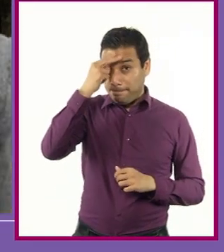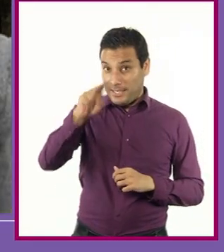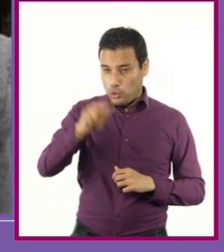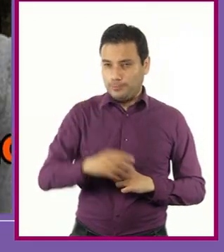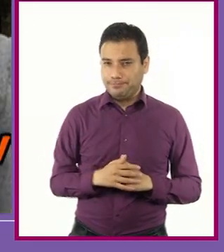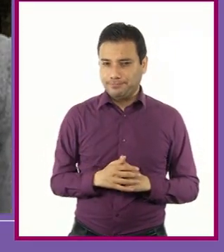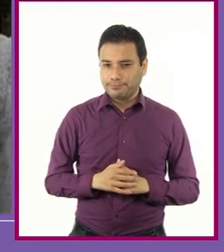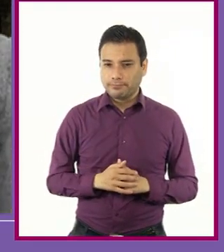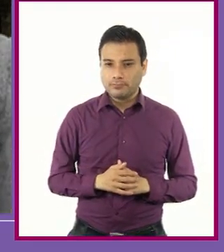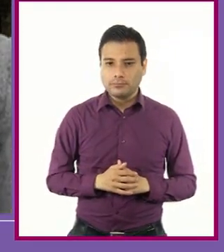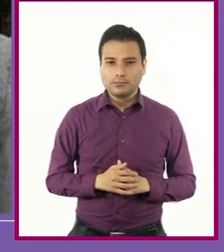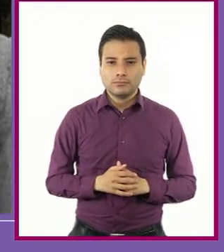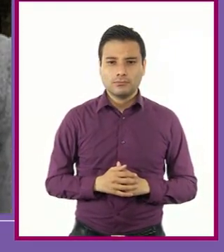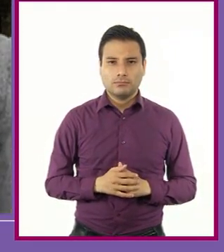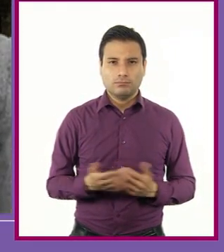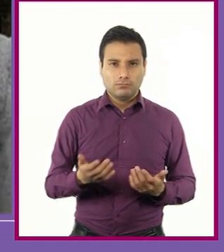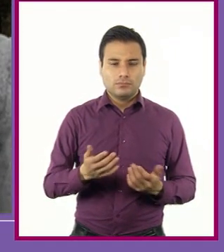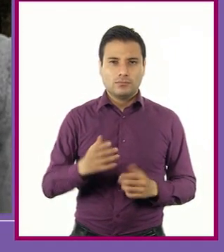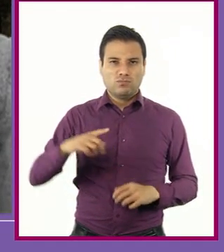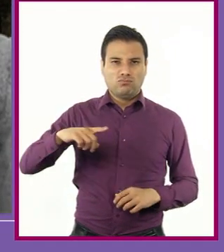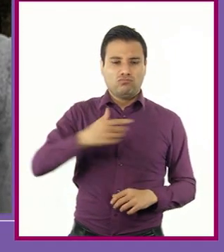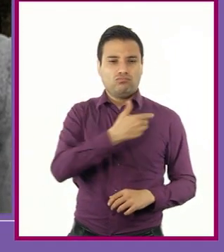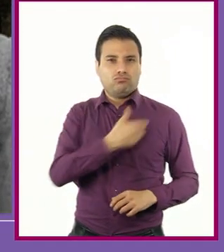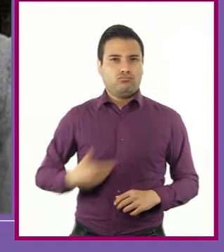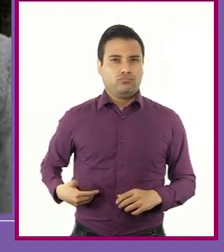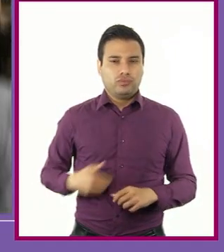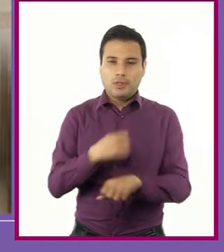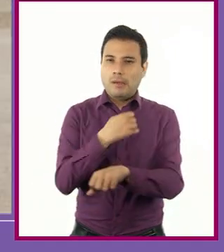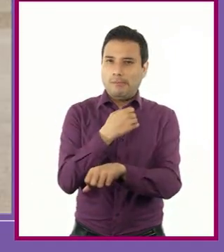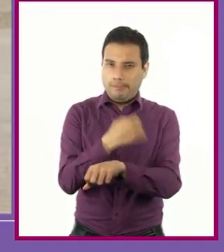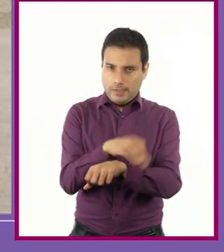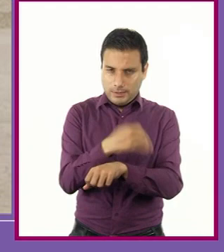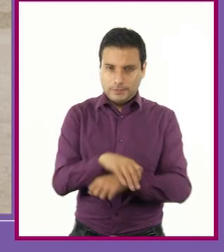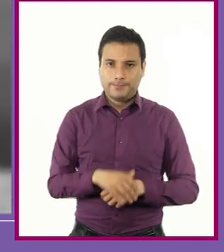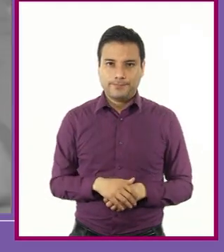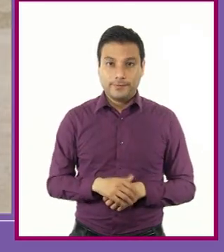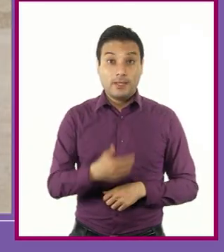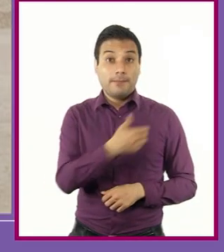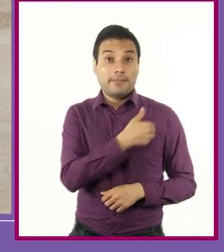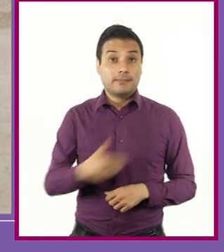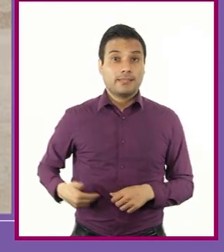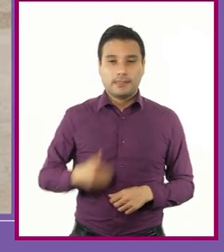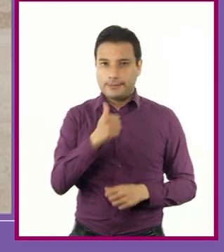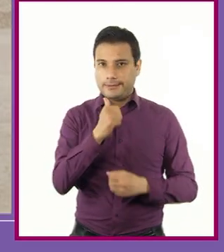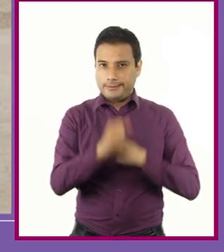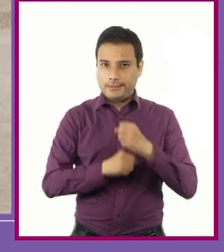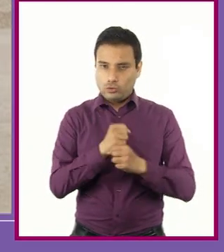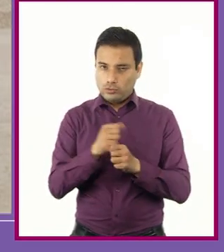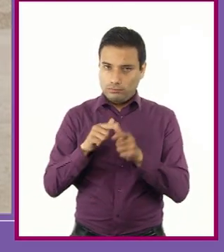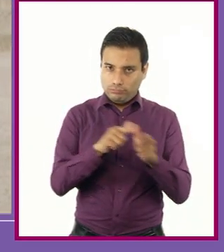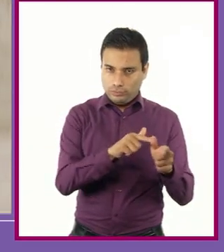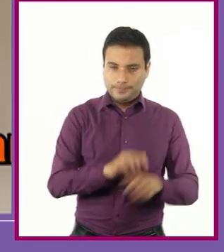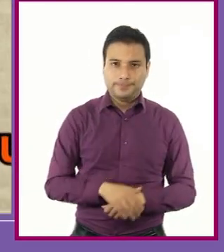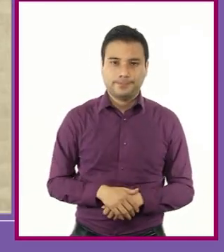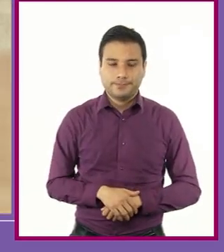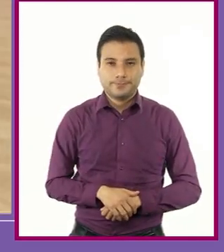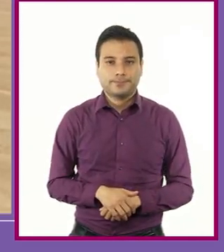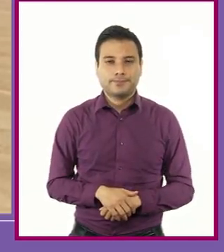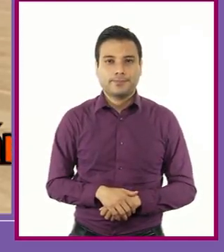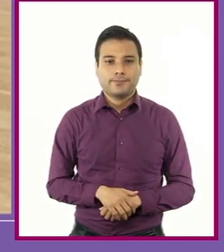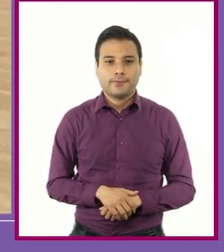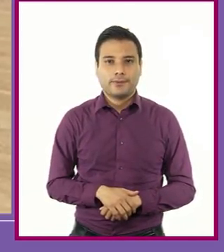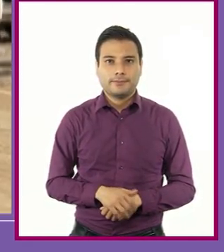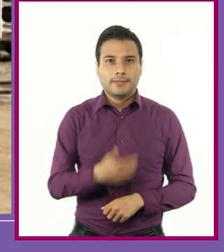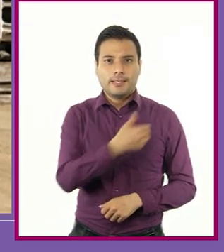jefatura de Estado es temporal y electiva. A. El presidente dura 6 años. B. La elección